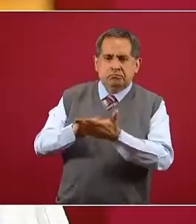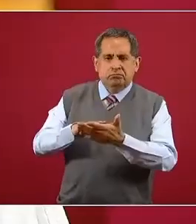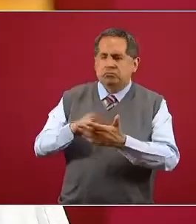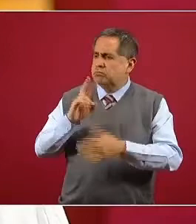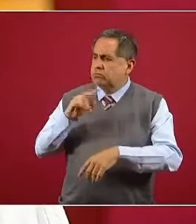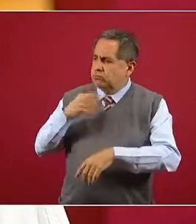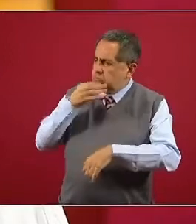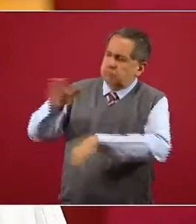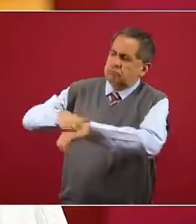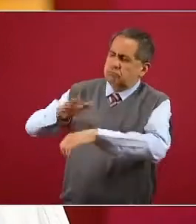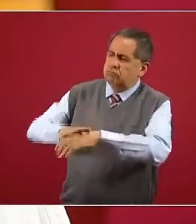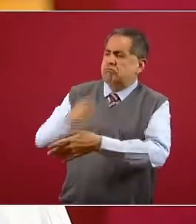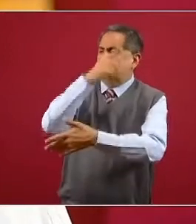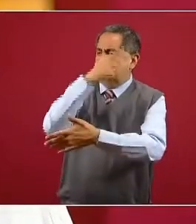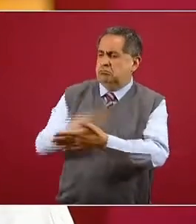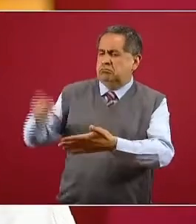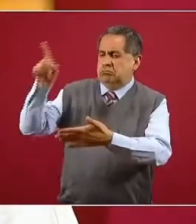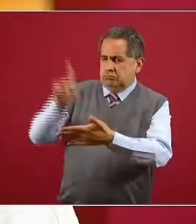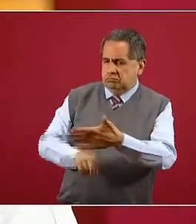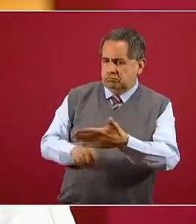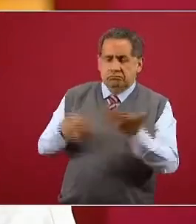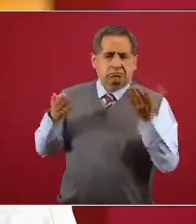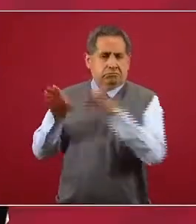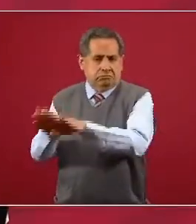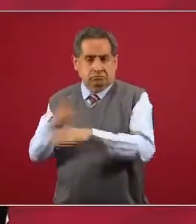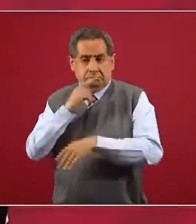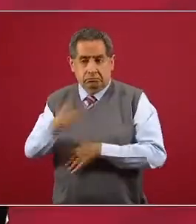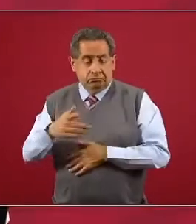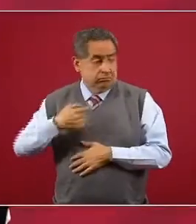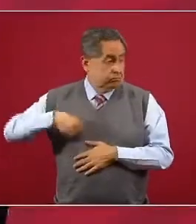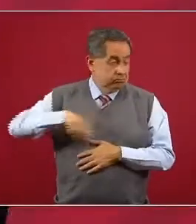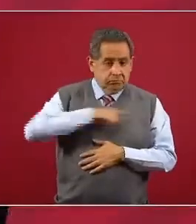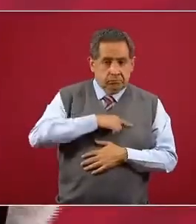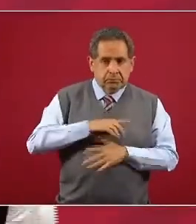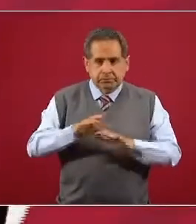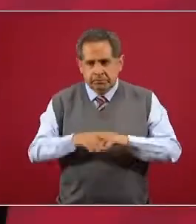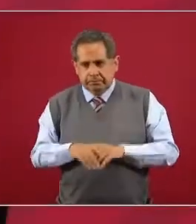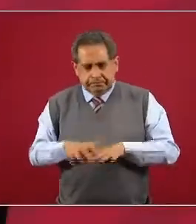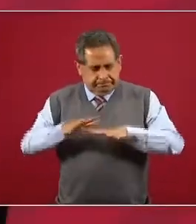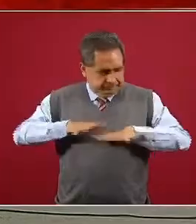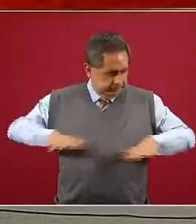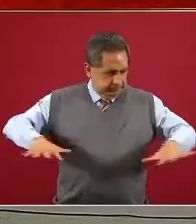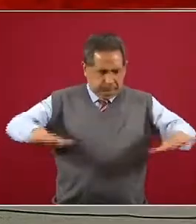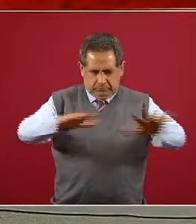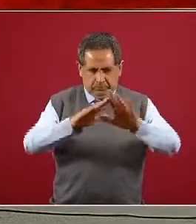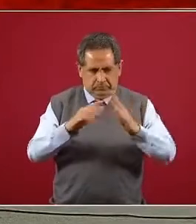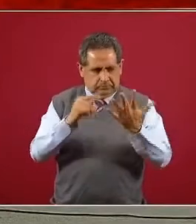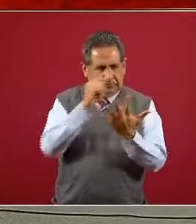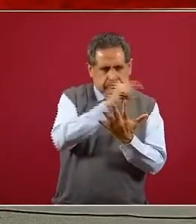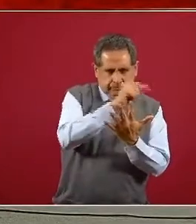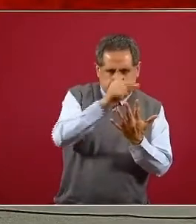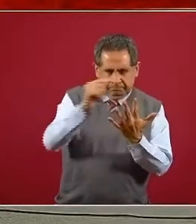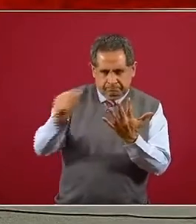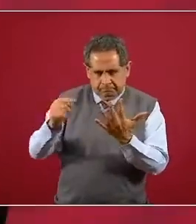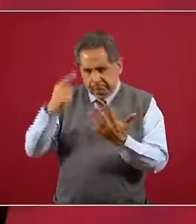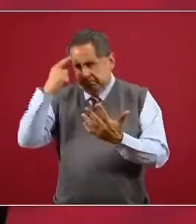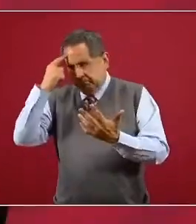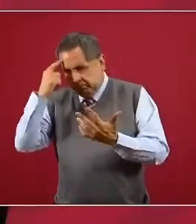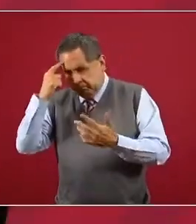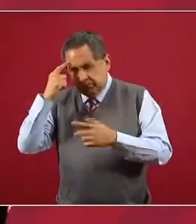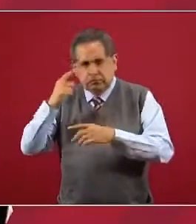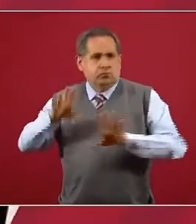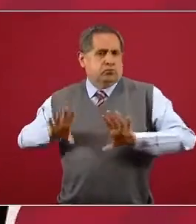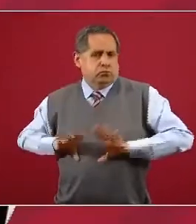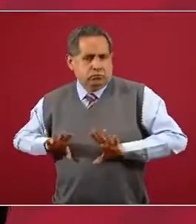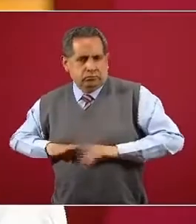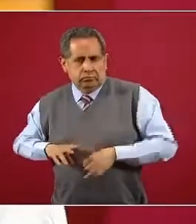cancelación de los periodos electorales. Analicemos todo esto en contexto, el riesgo, el pro, el